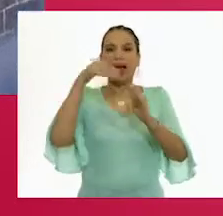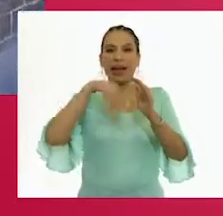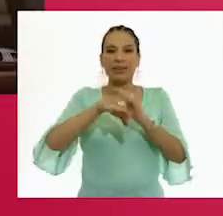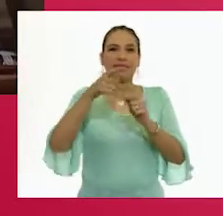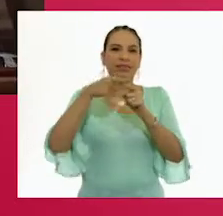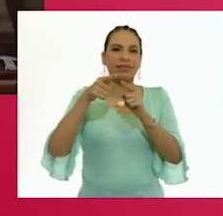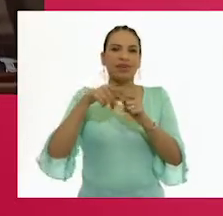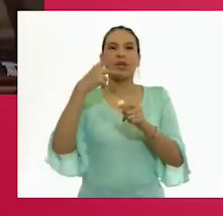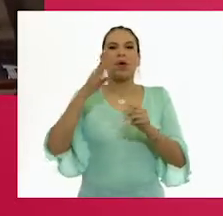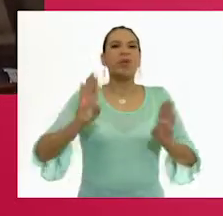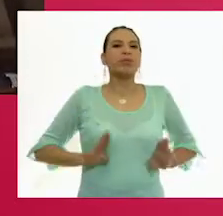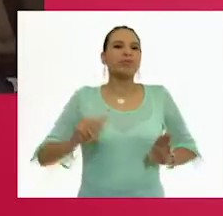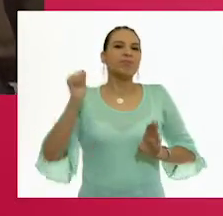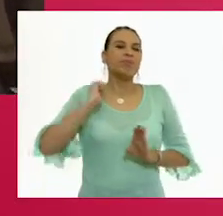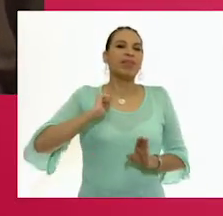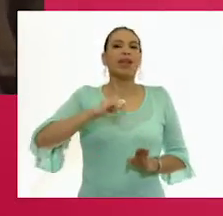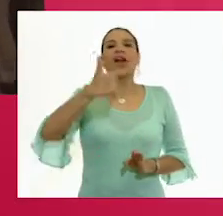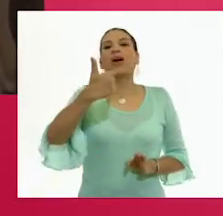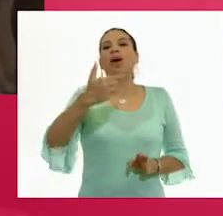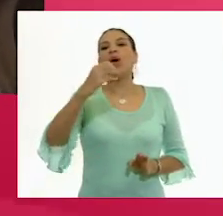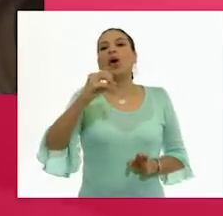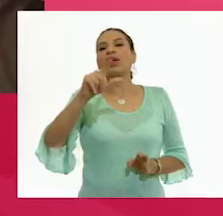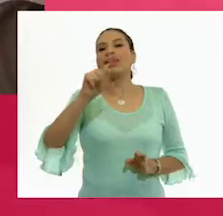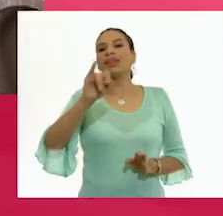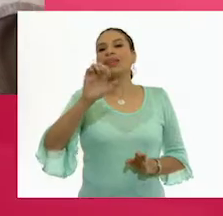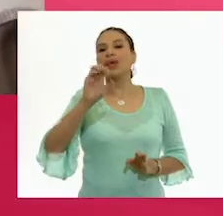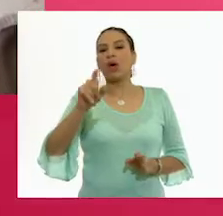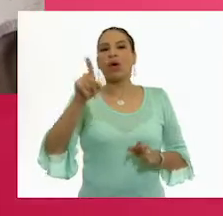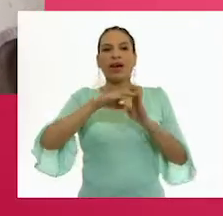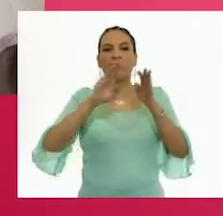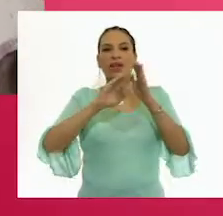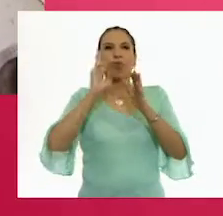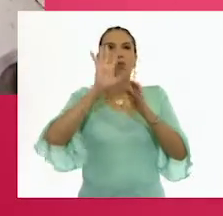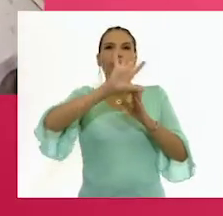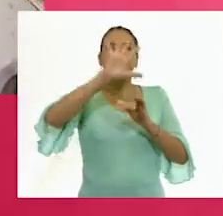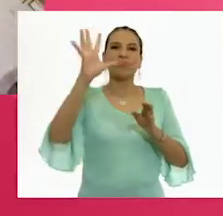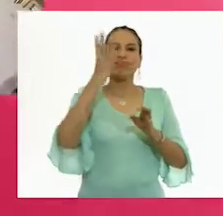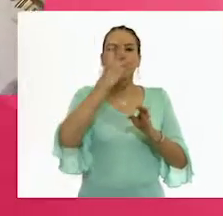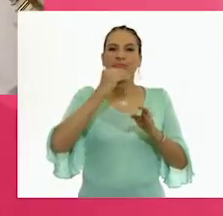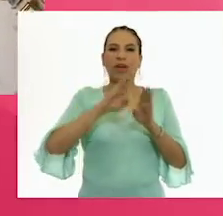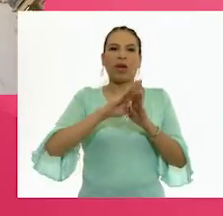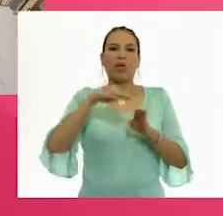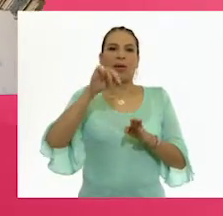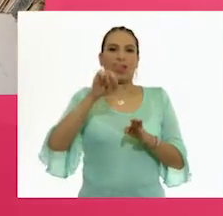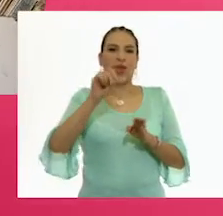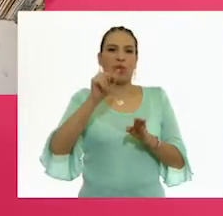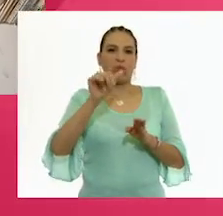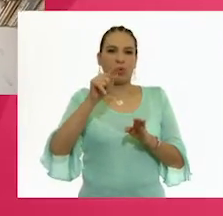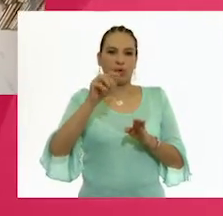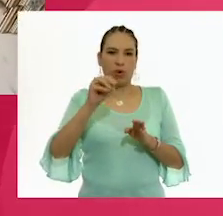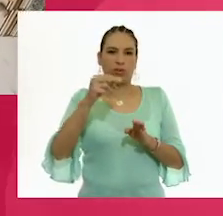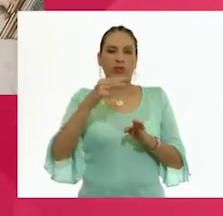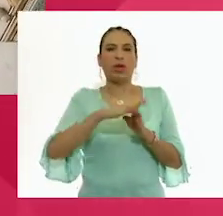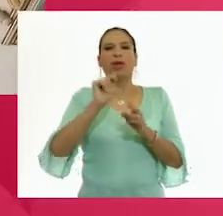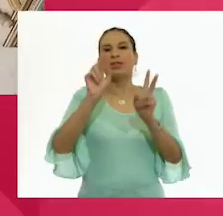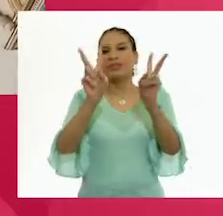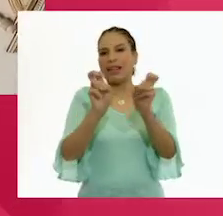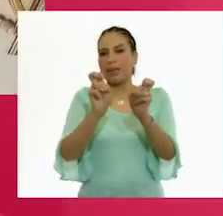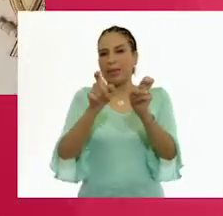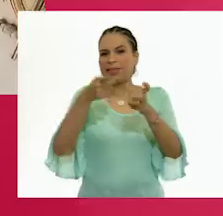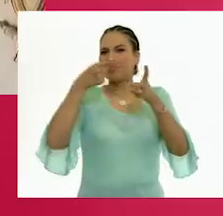el estilo gótico. Dentro de la bóveda tenemos una bóveda de medio cañón o medio punto, que actualmente está luciendo lo que es su